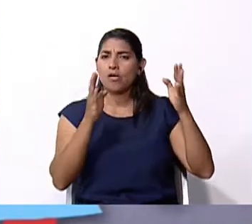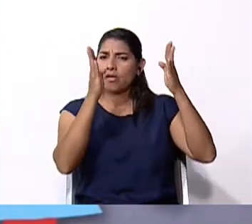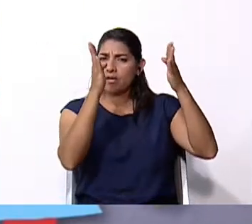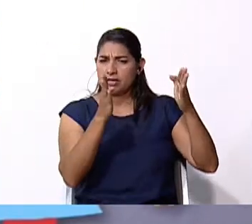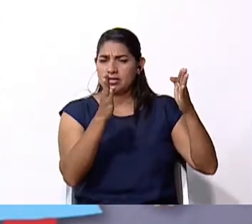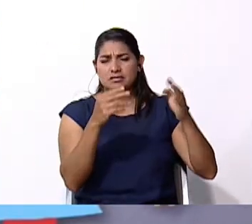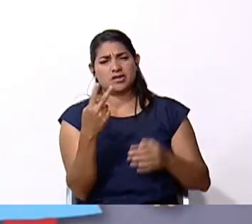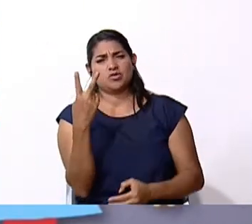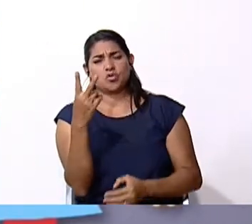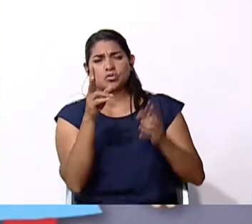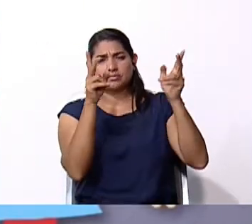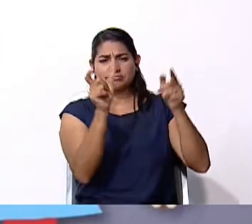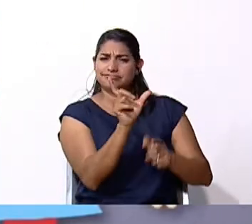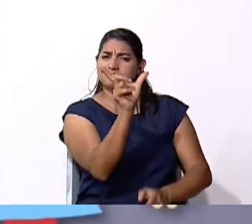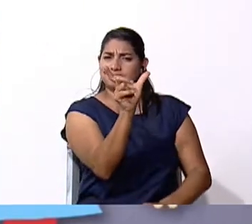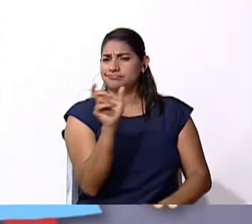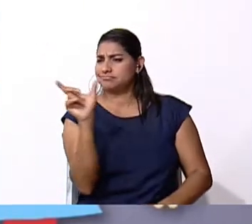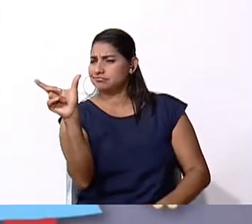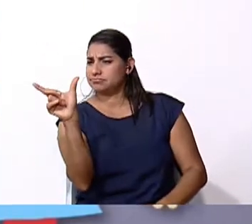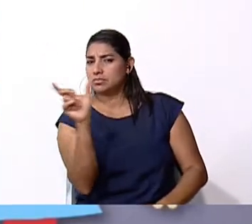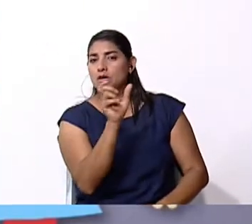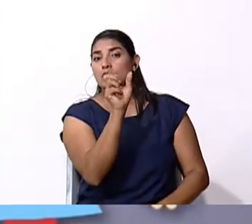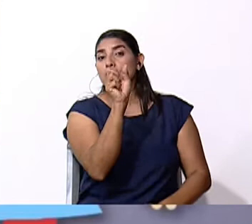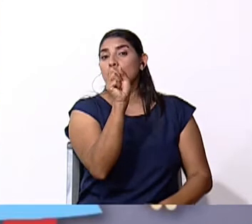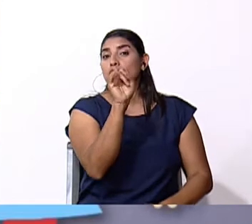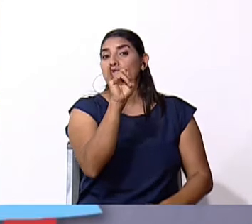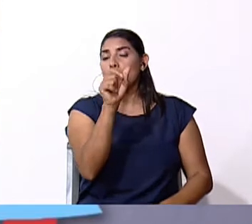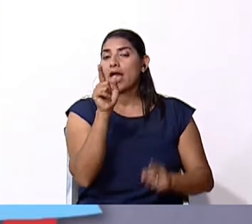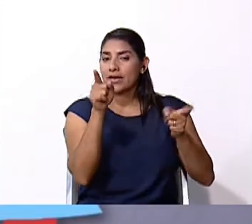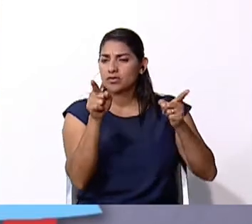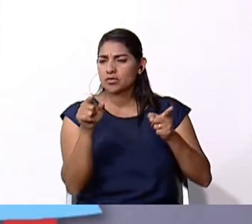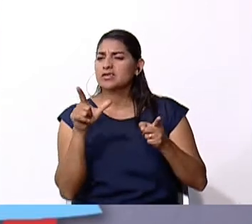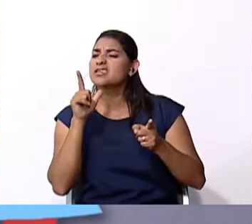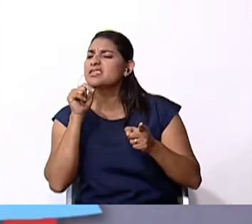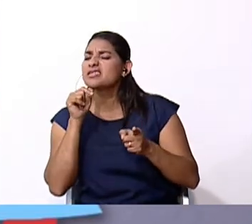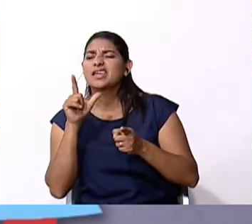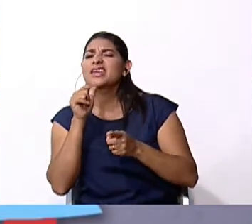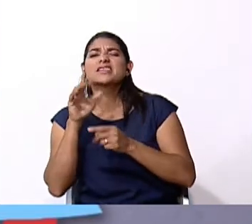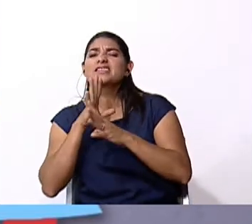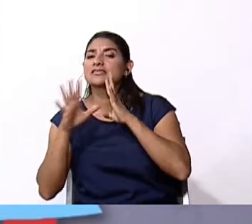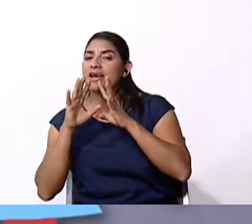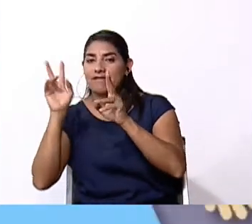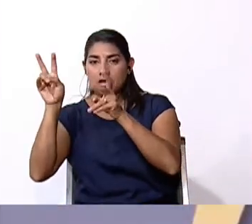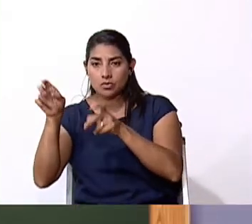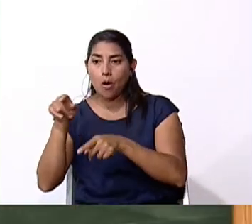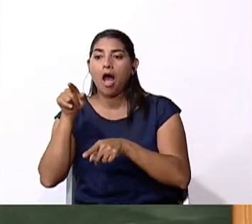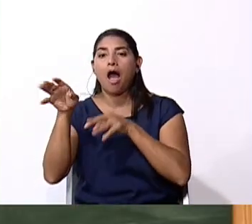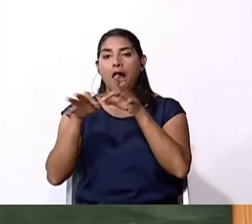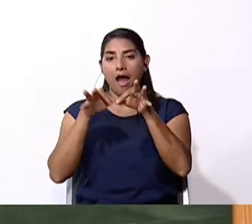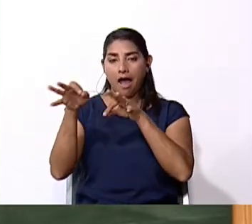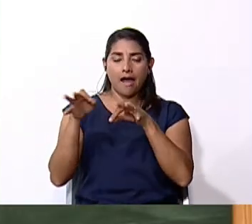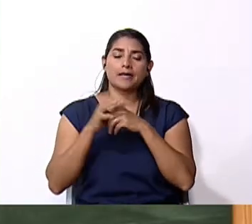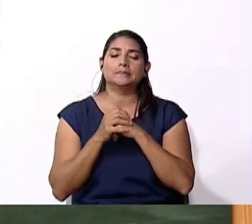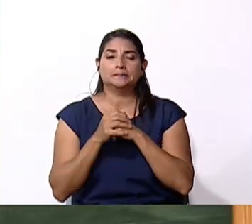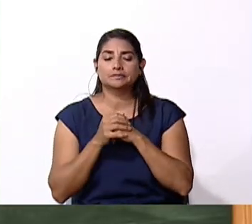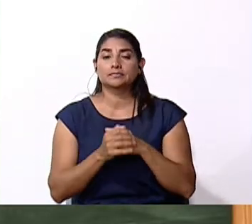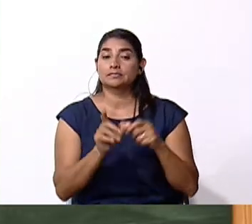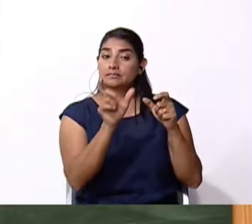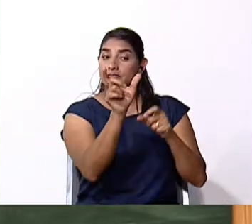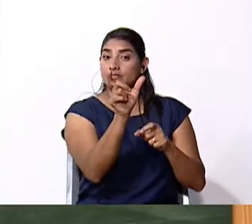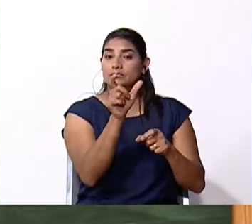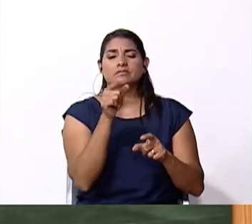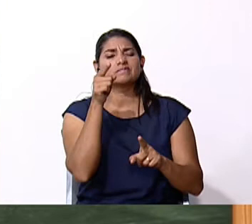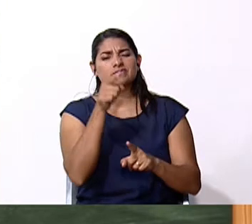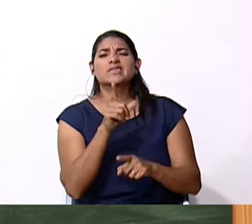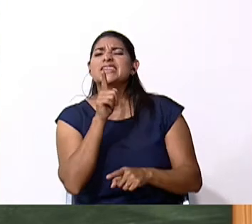dos partes, en sujeto y en predicado. El sujeto